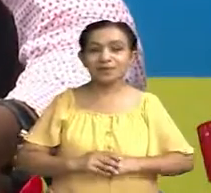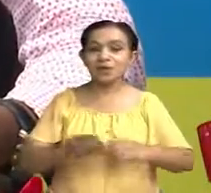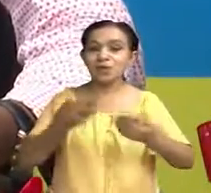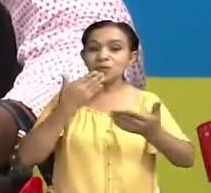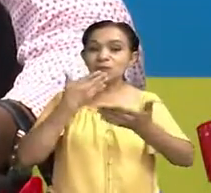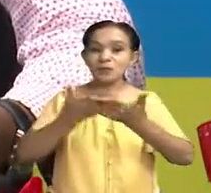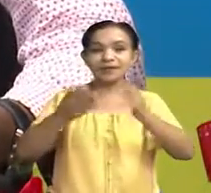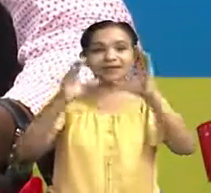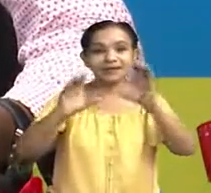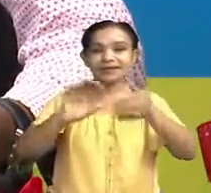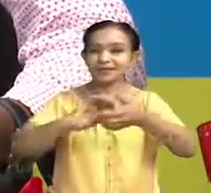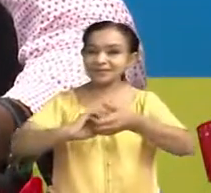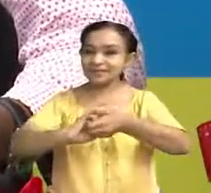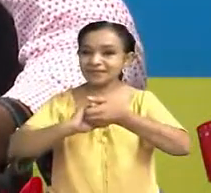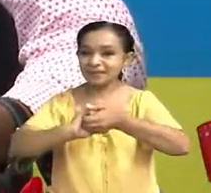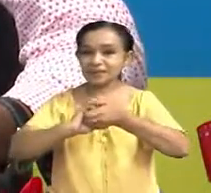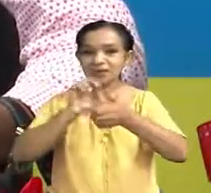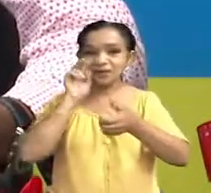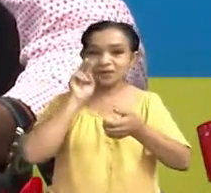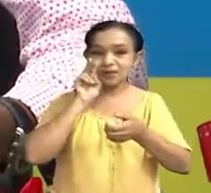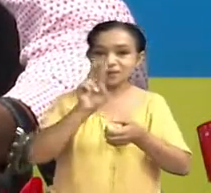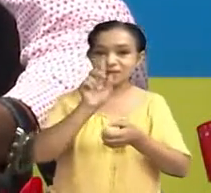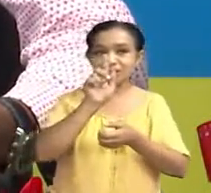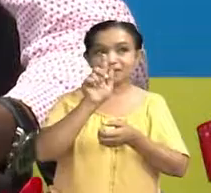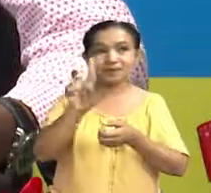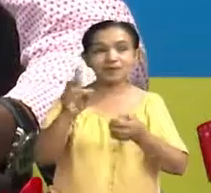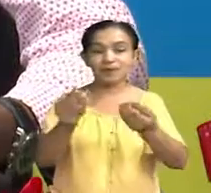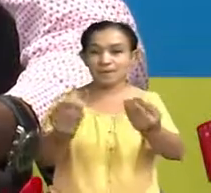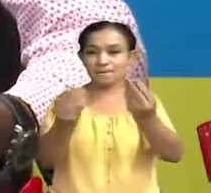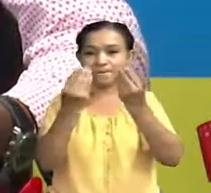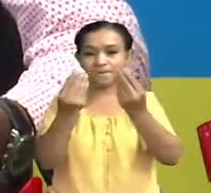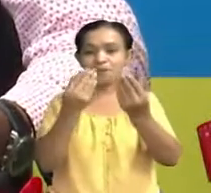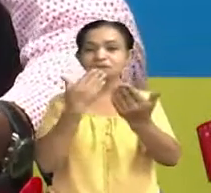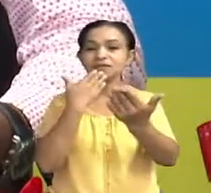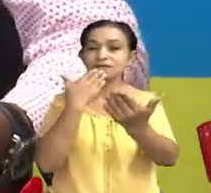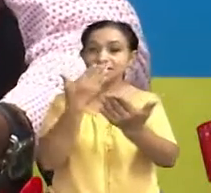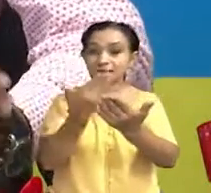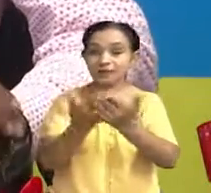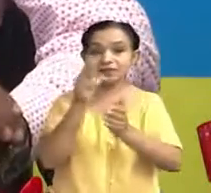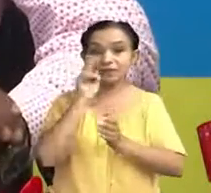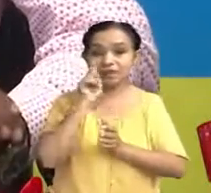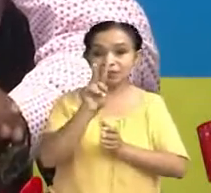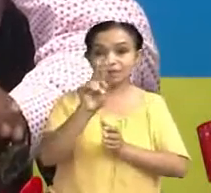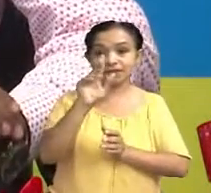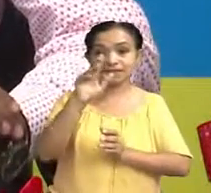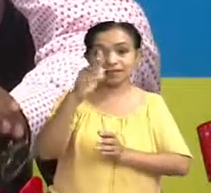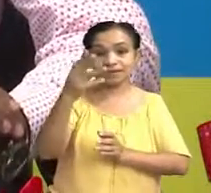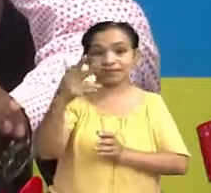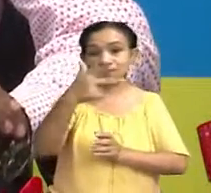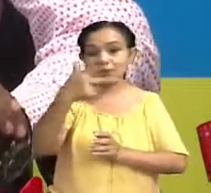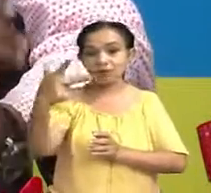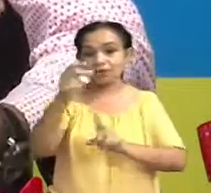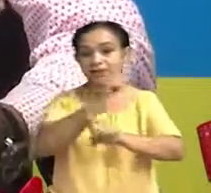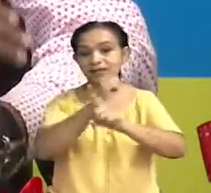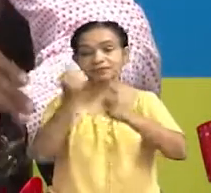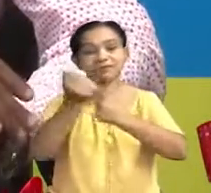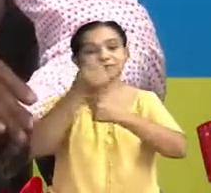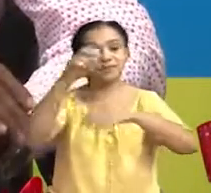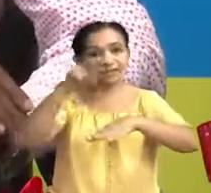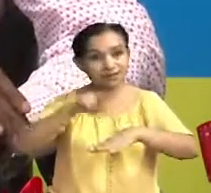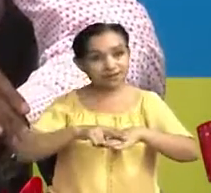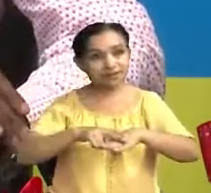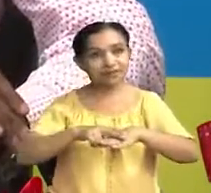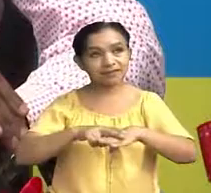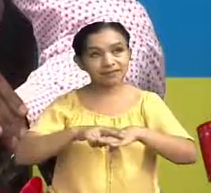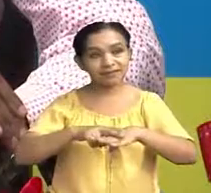Buenas tardes, amigos televidentes. Muchas gracias por su fiel sintonía al Canal 98, el Canal Parlamentario y el Canal